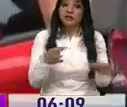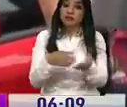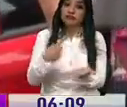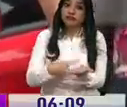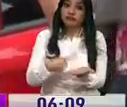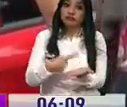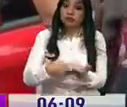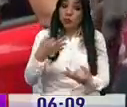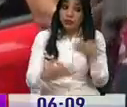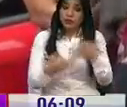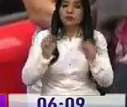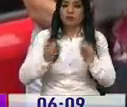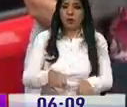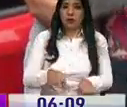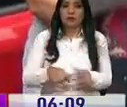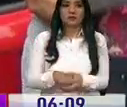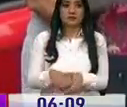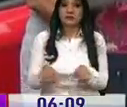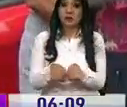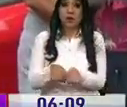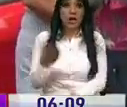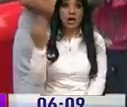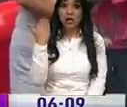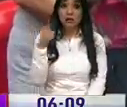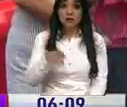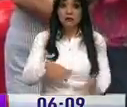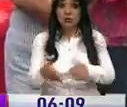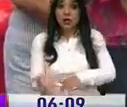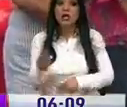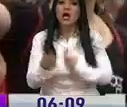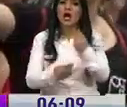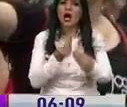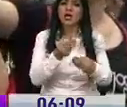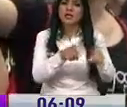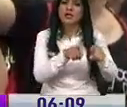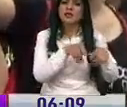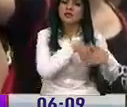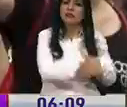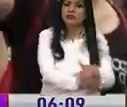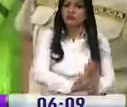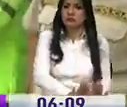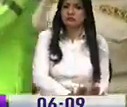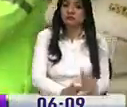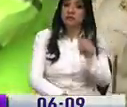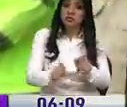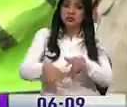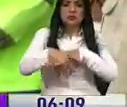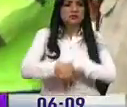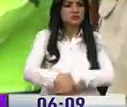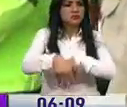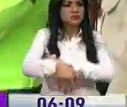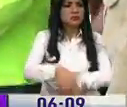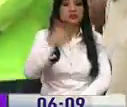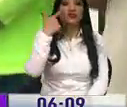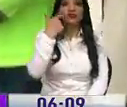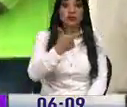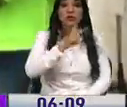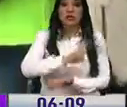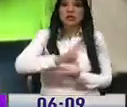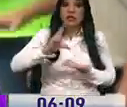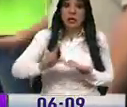anteriores casos similares fueron archivados. Los participantes del plantón pacífico frente a la Fiscalía de Napo anunciaron que esta